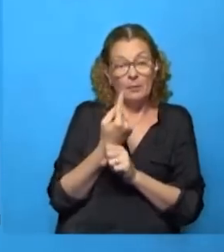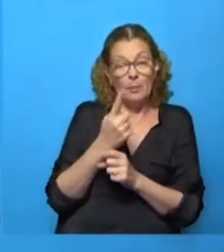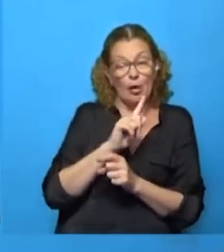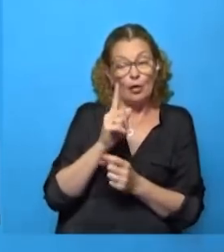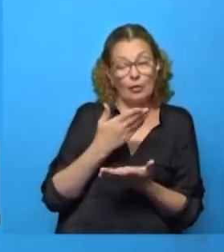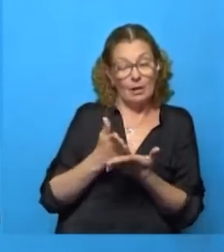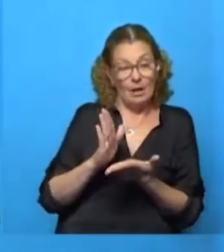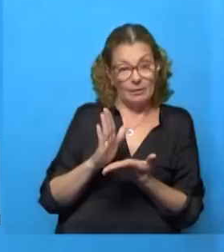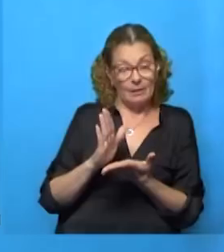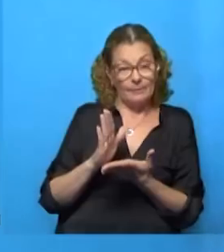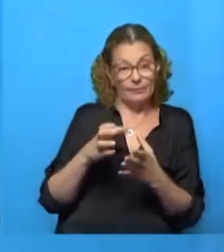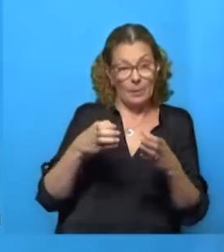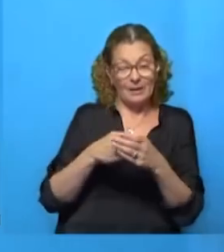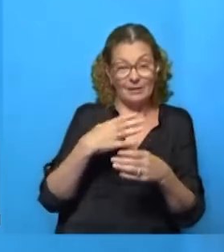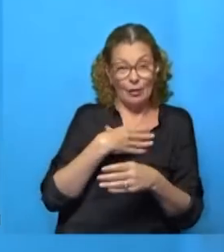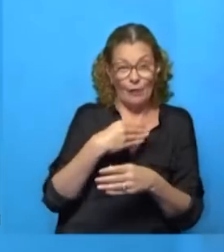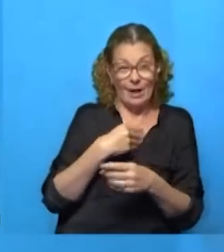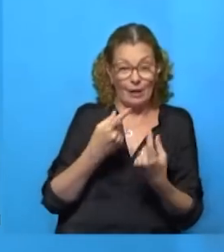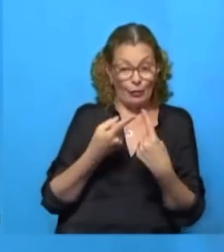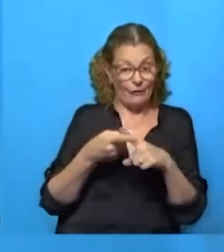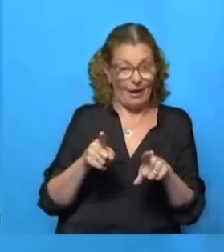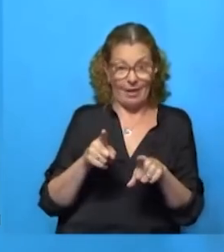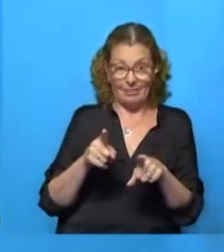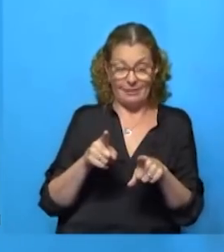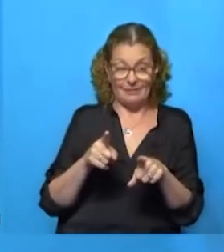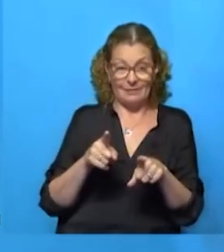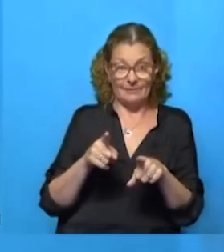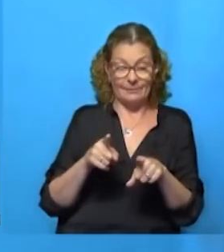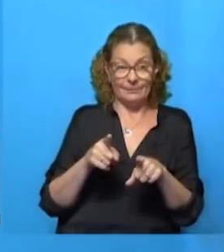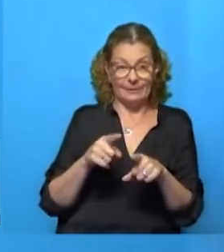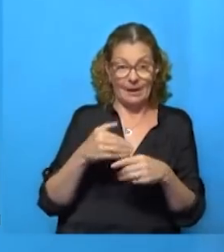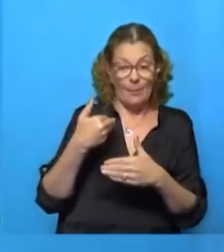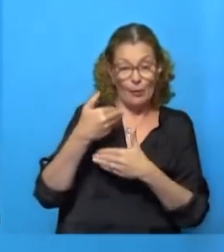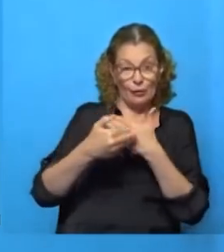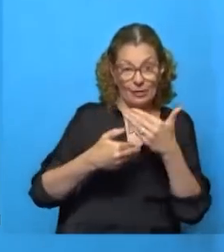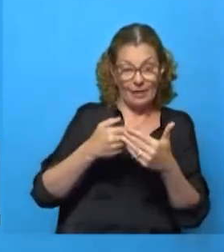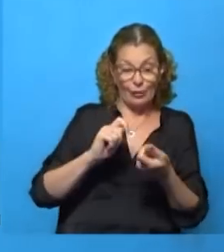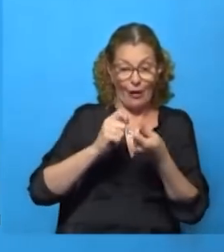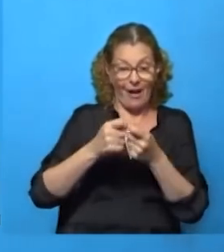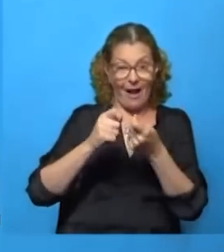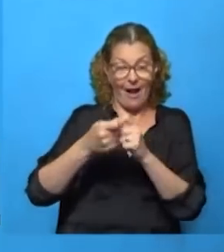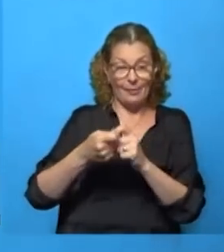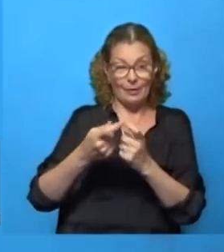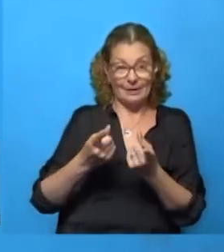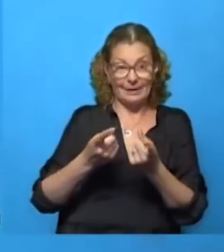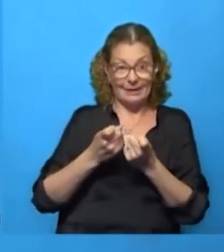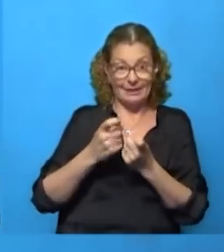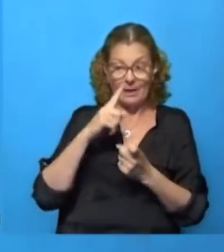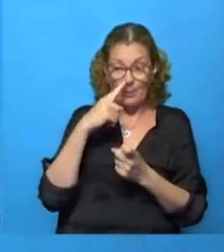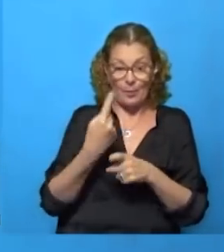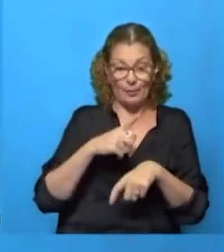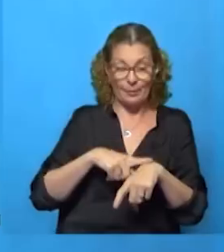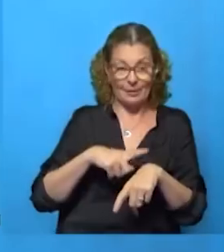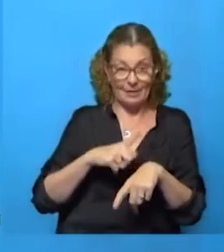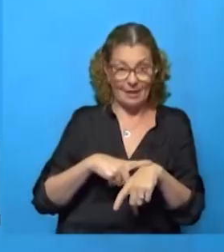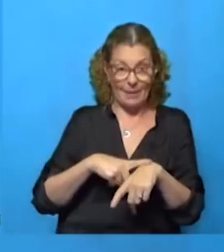descarta una realidad totalmente distinta es que está procesando la renovación y necesita apurar los tiempos